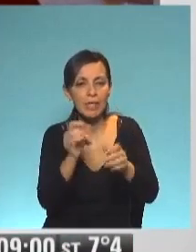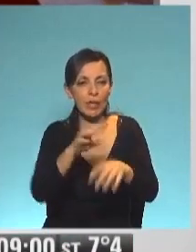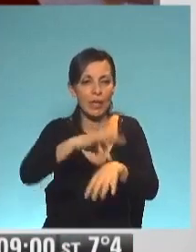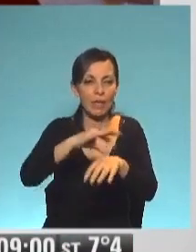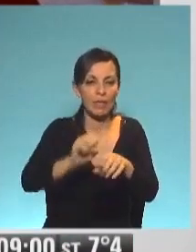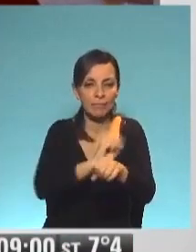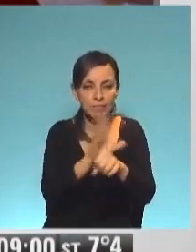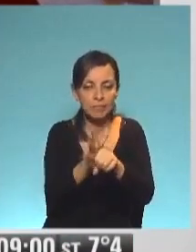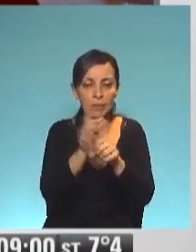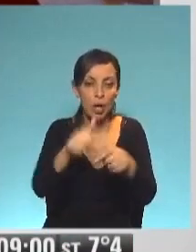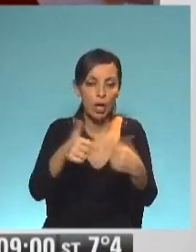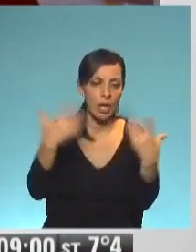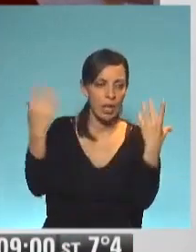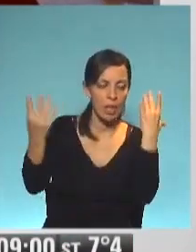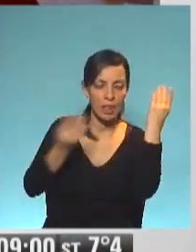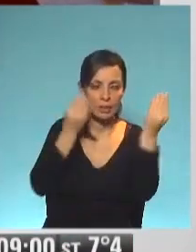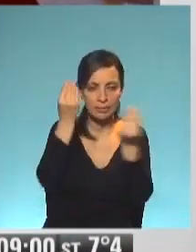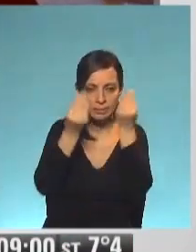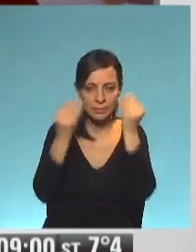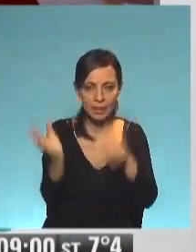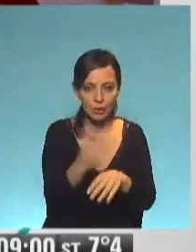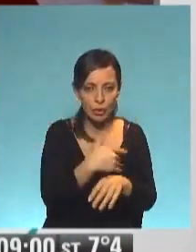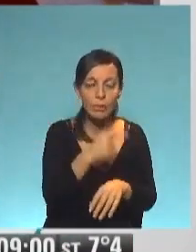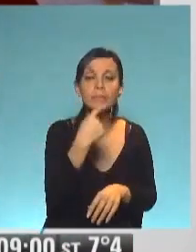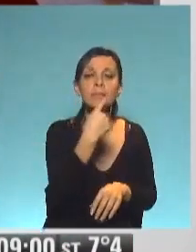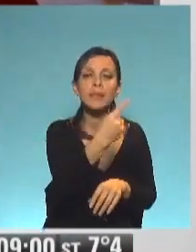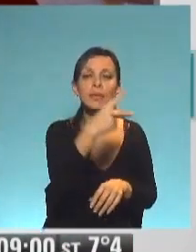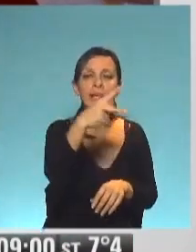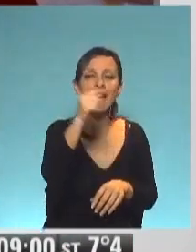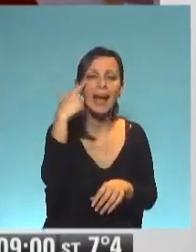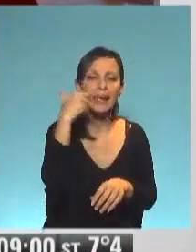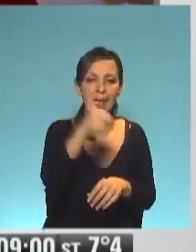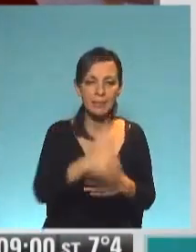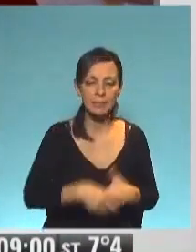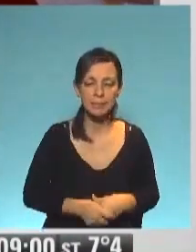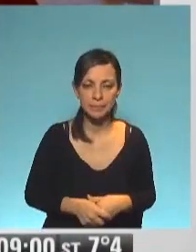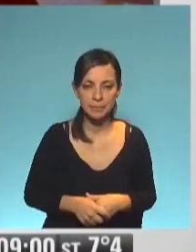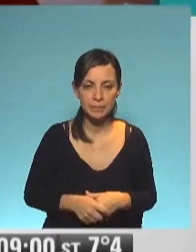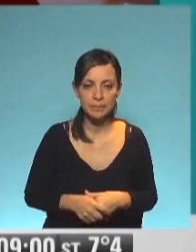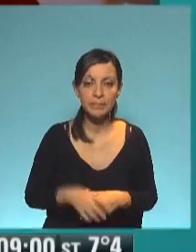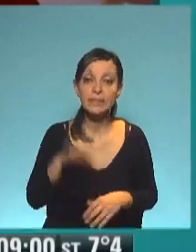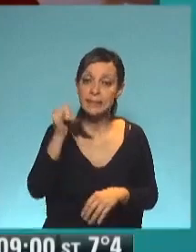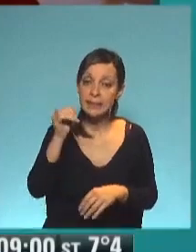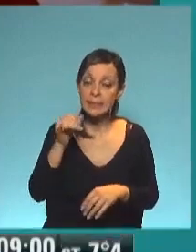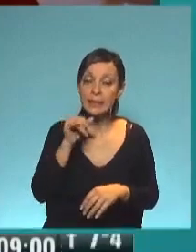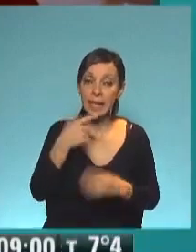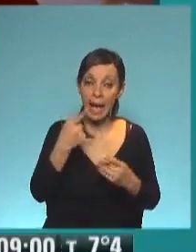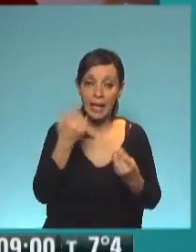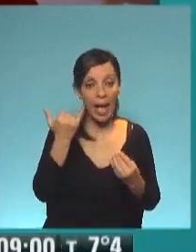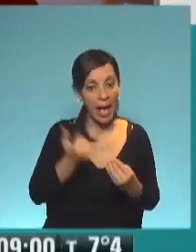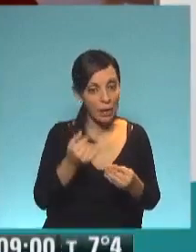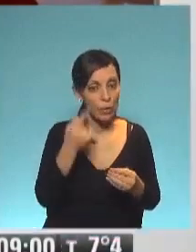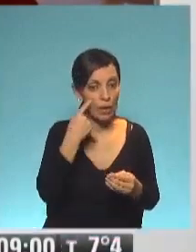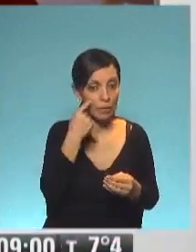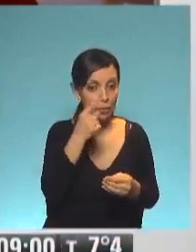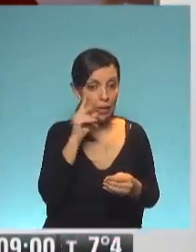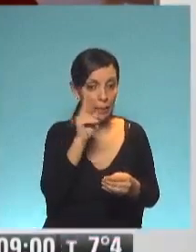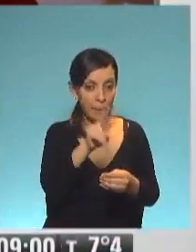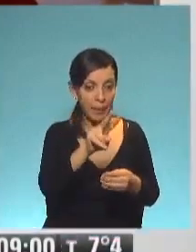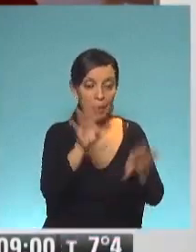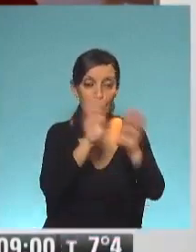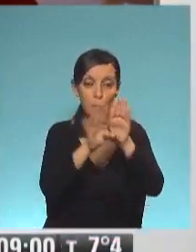supuesto, hoy nos preocupa a todos. Karina, vos qué querías consultarle. Sí, recientemente ahí hay una puerta roja que están viendo y recién